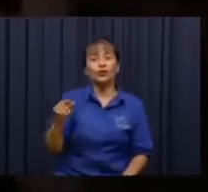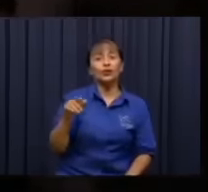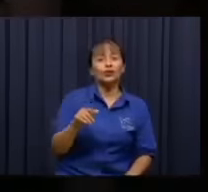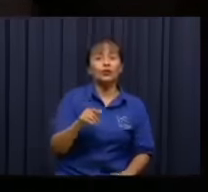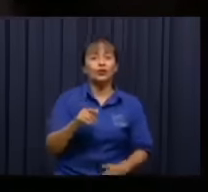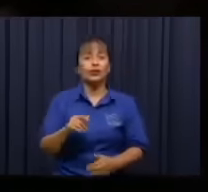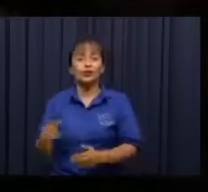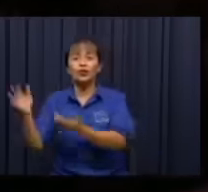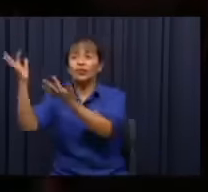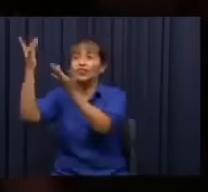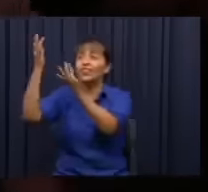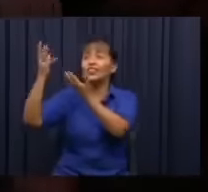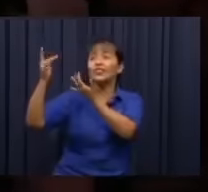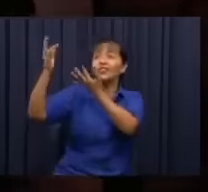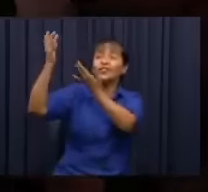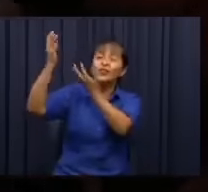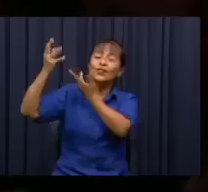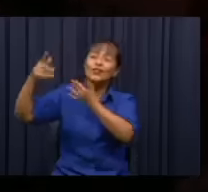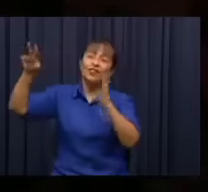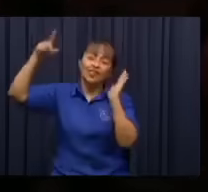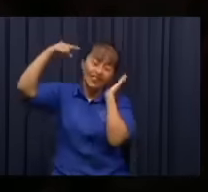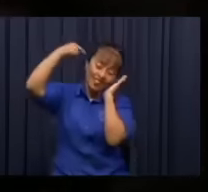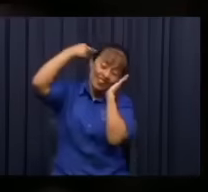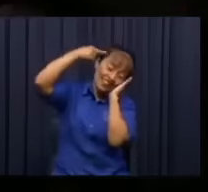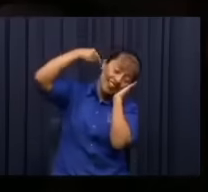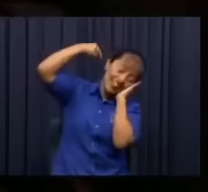seremos como los